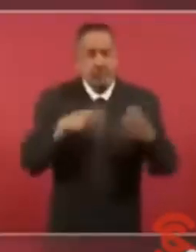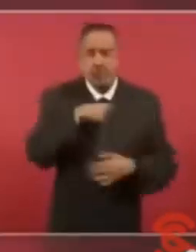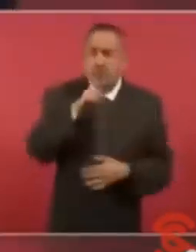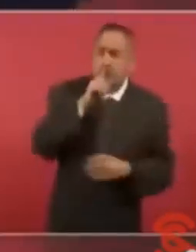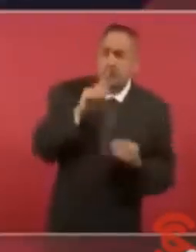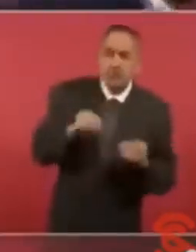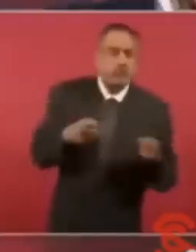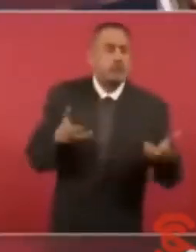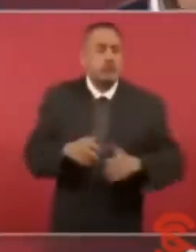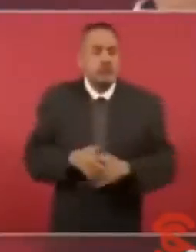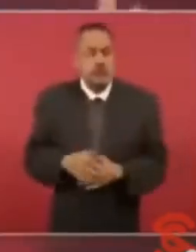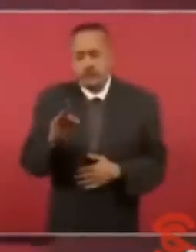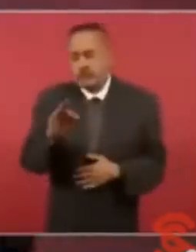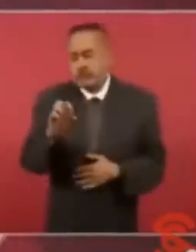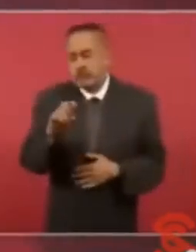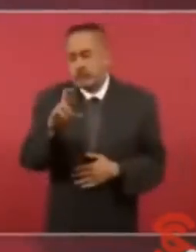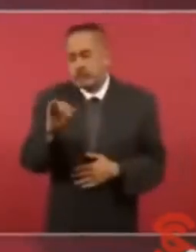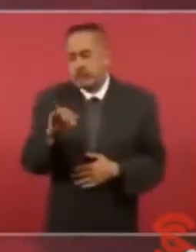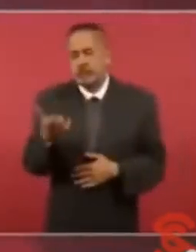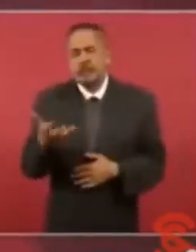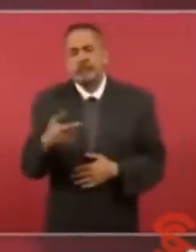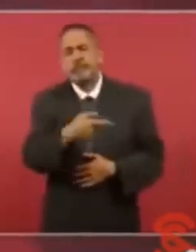¿Y qué ha hecho Federico?